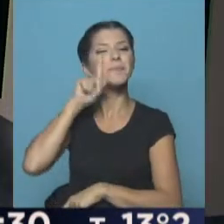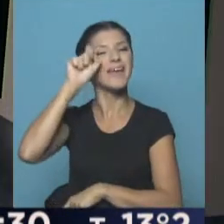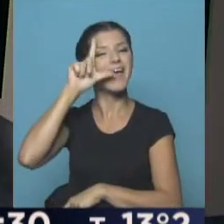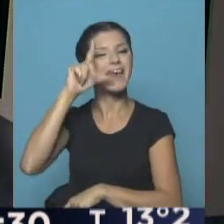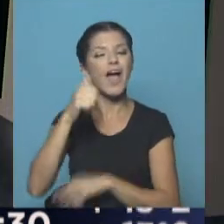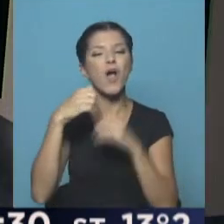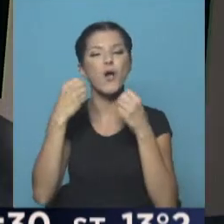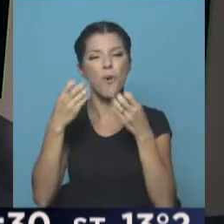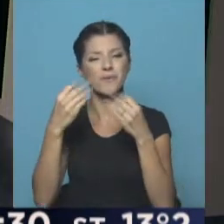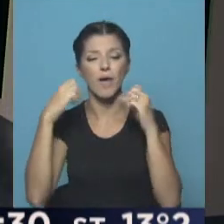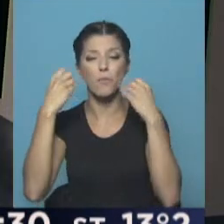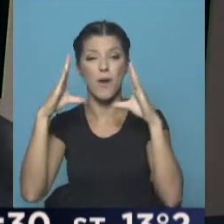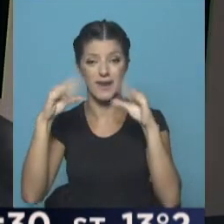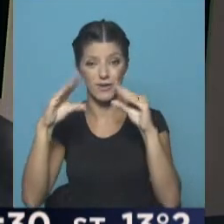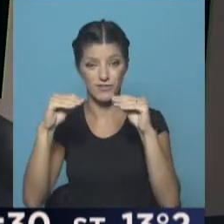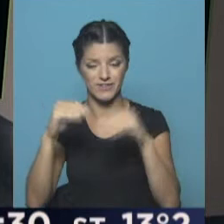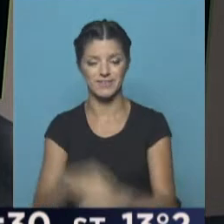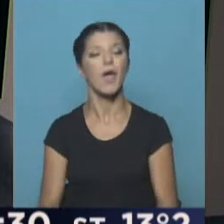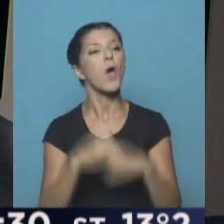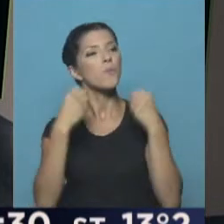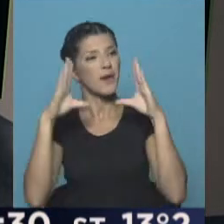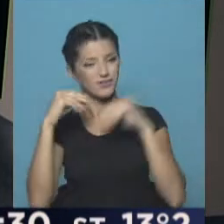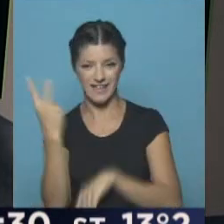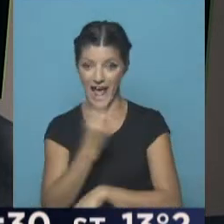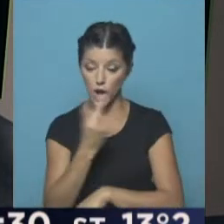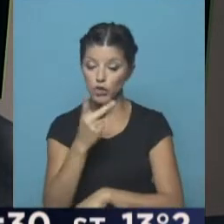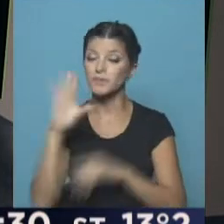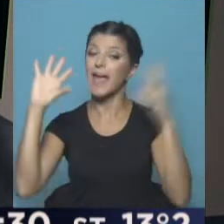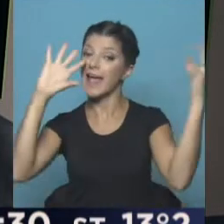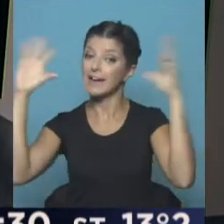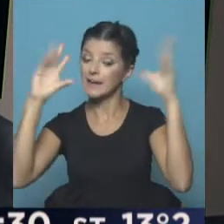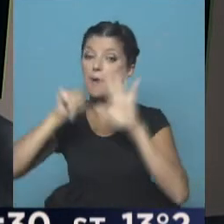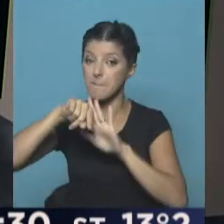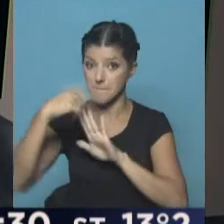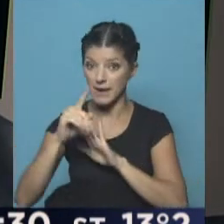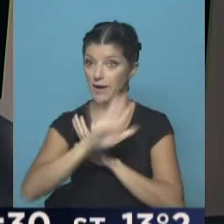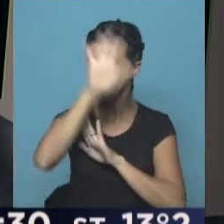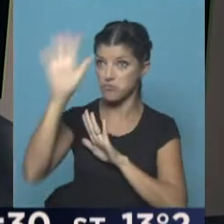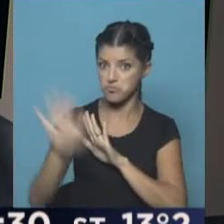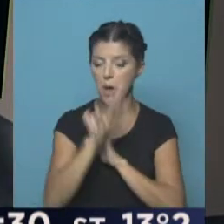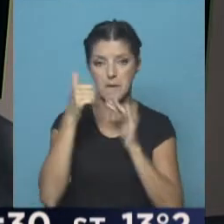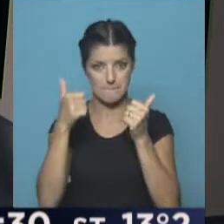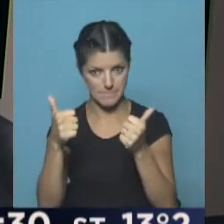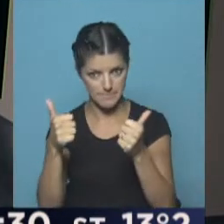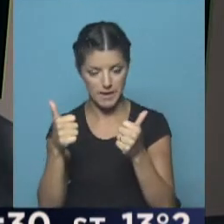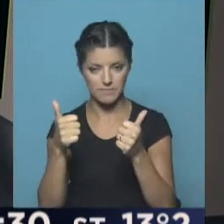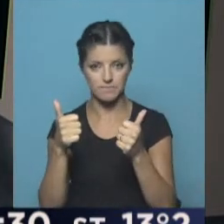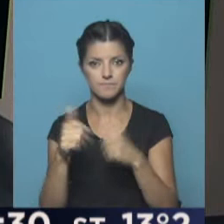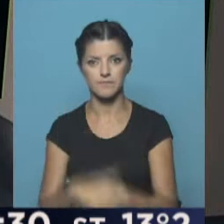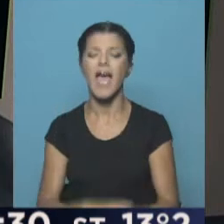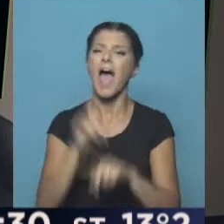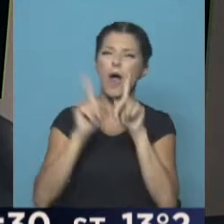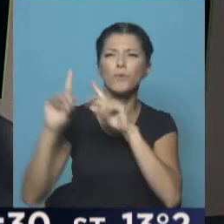noches. Gabriela, Daniel, muy buenas noches. Y las condiciones meteorológicas mañana en toda la región serán de buen tiempo, con aumento ligero